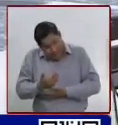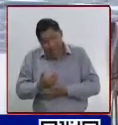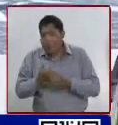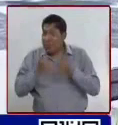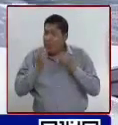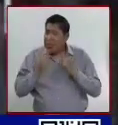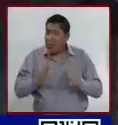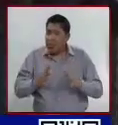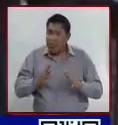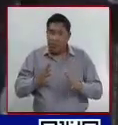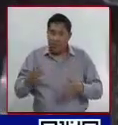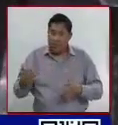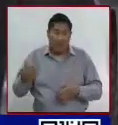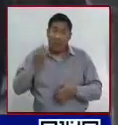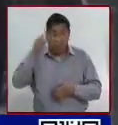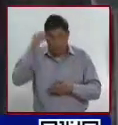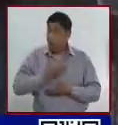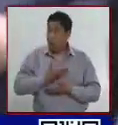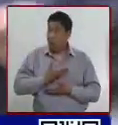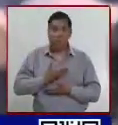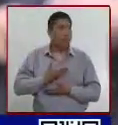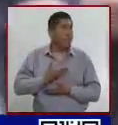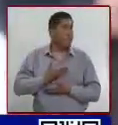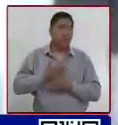Es todo para mí.